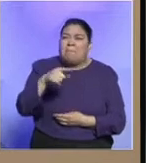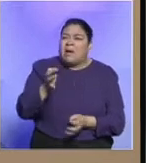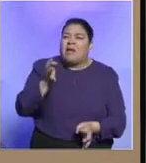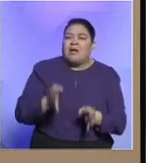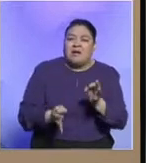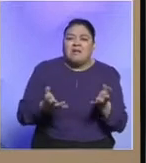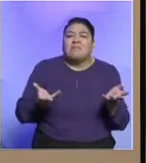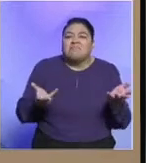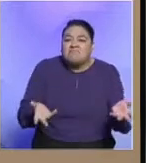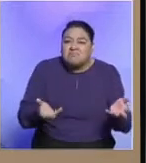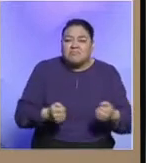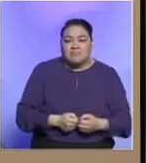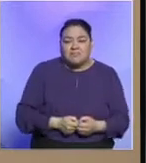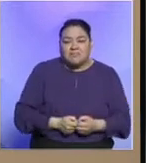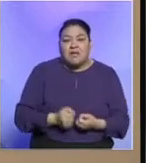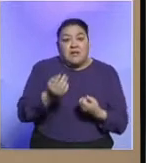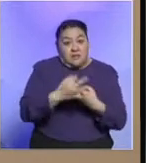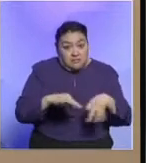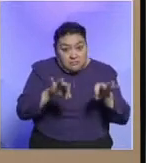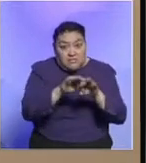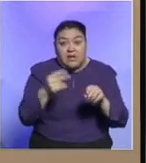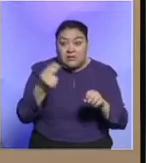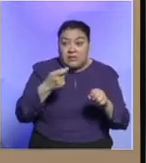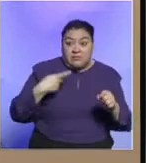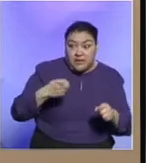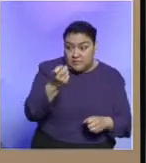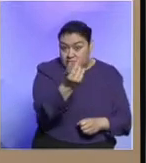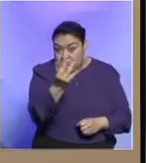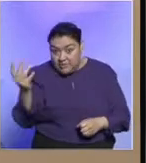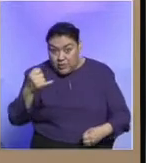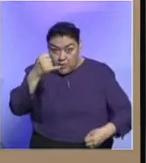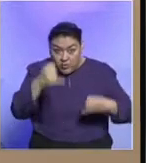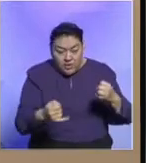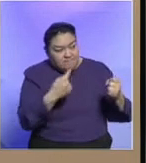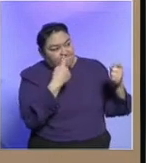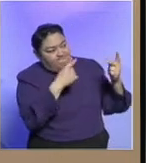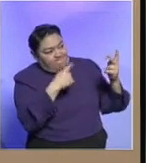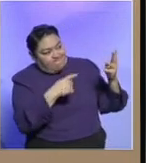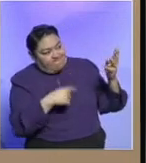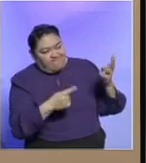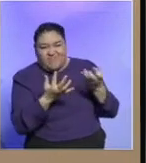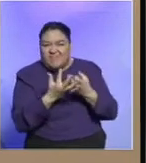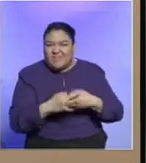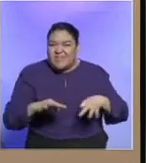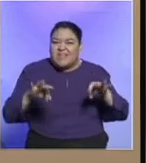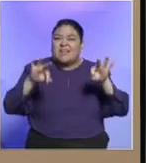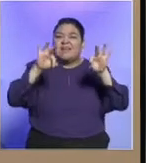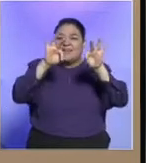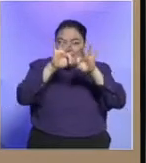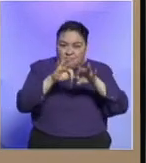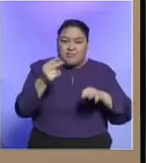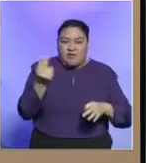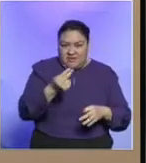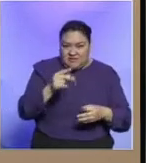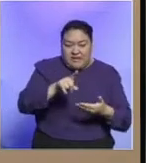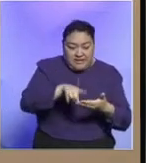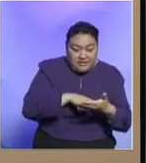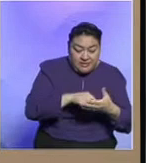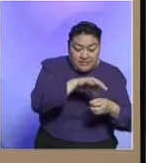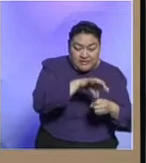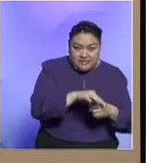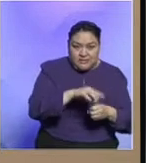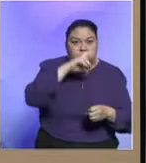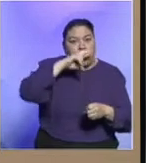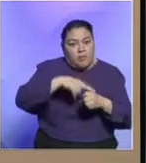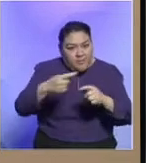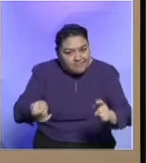las controversias y medios de impugnación que se susciten, que tengan que ver con un proceso electoral y, por